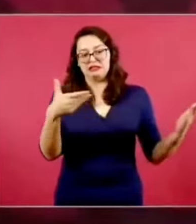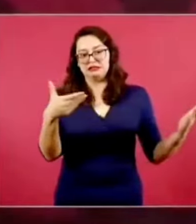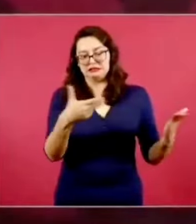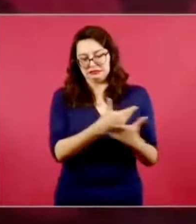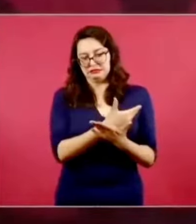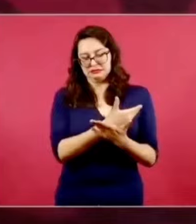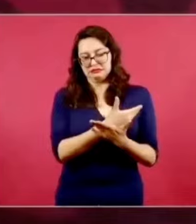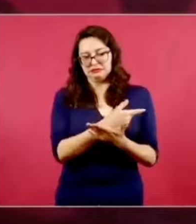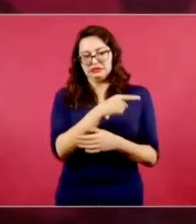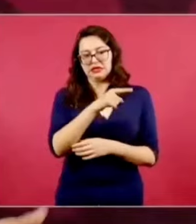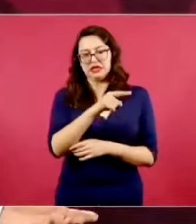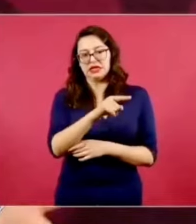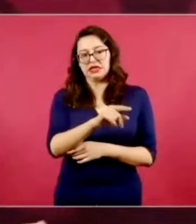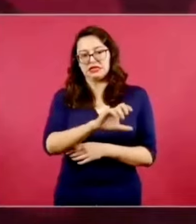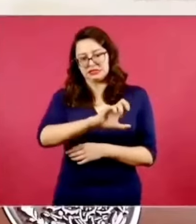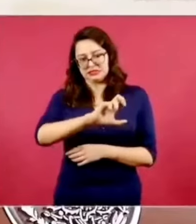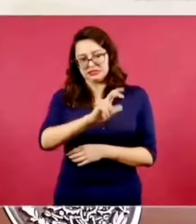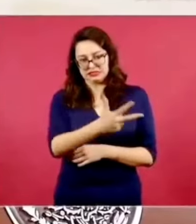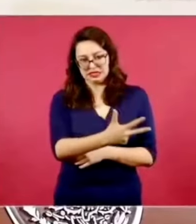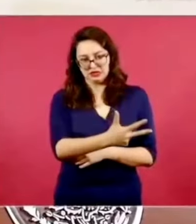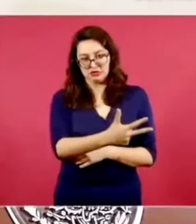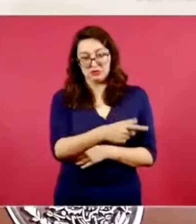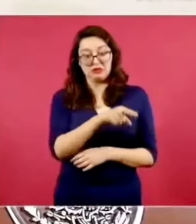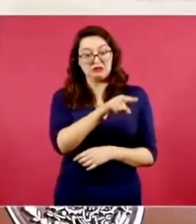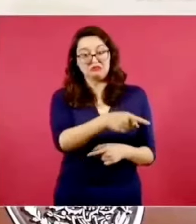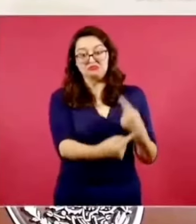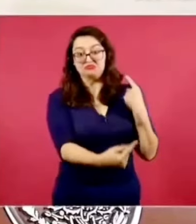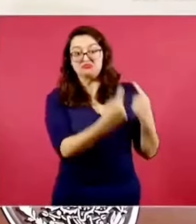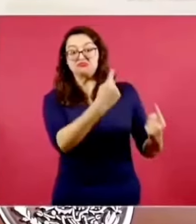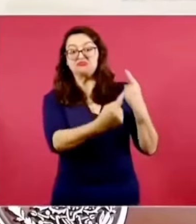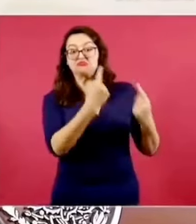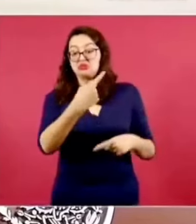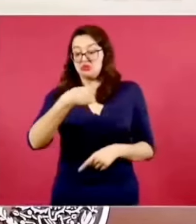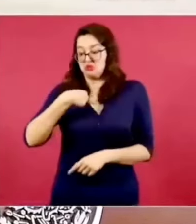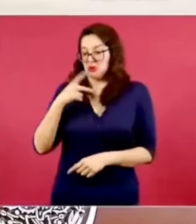este provinciano aldeano